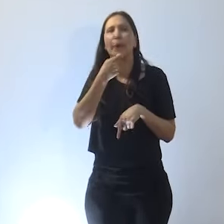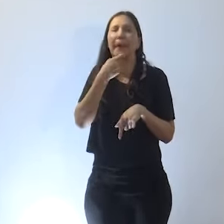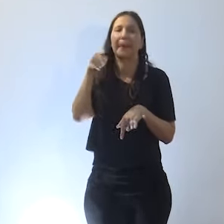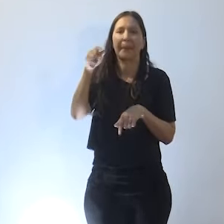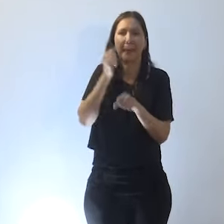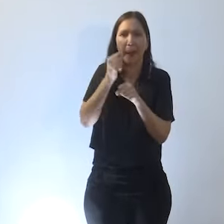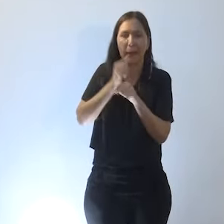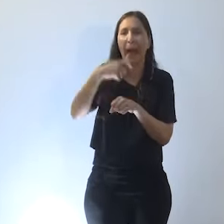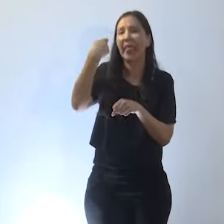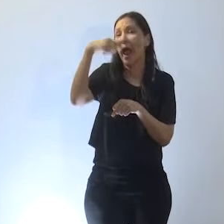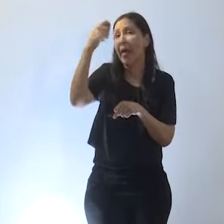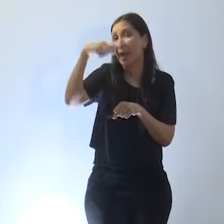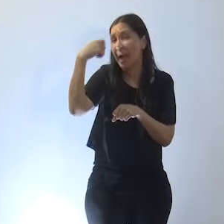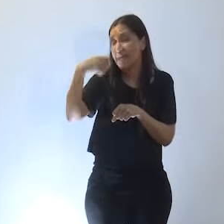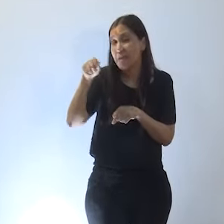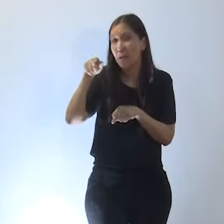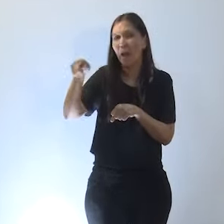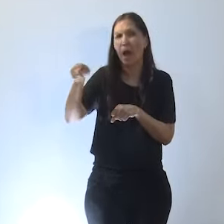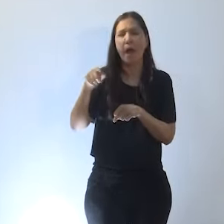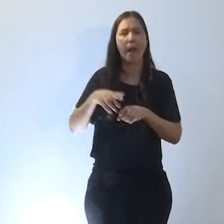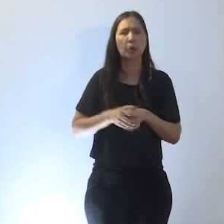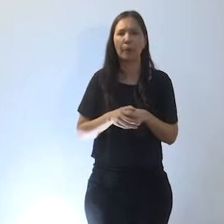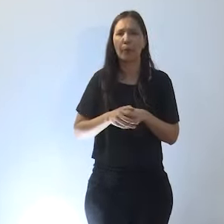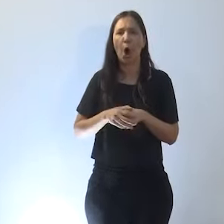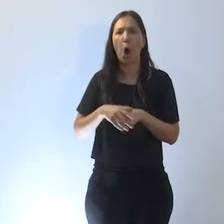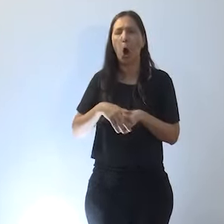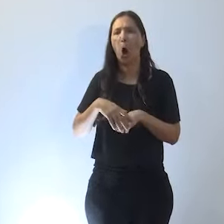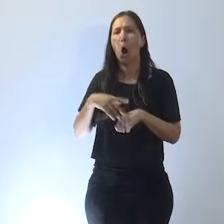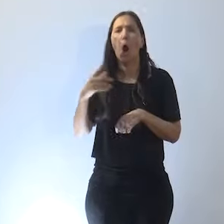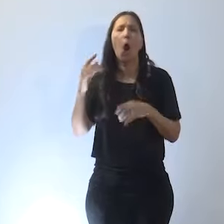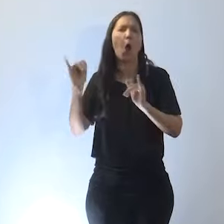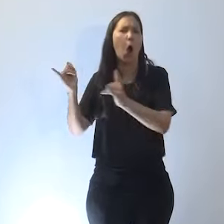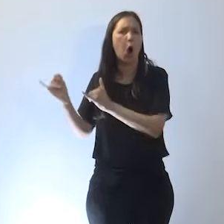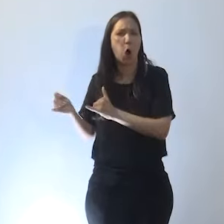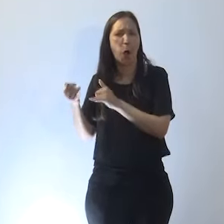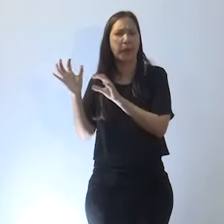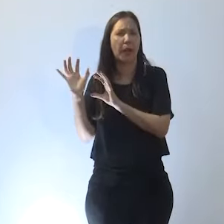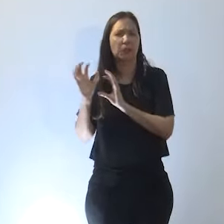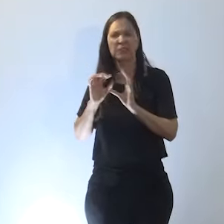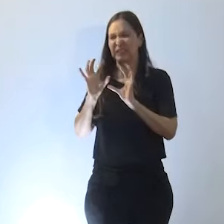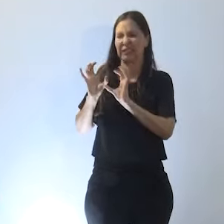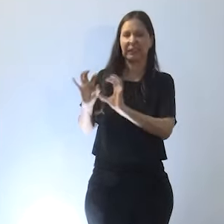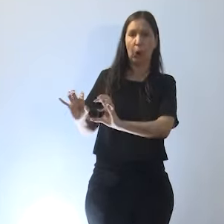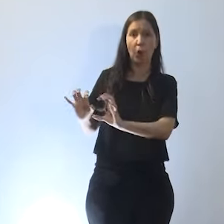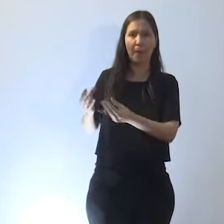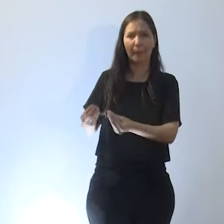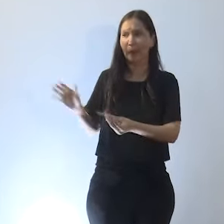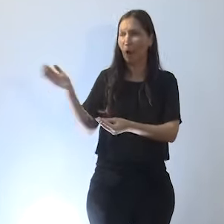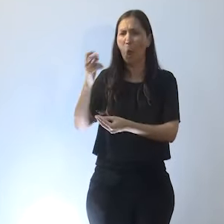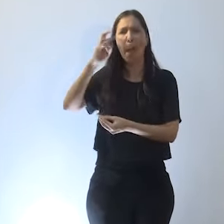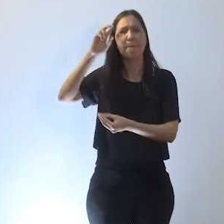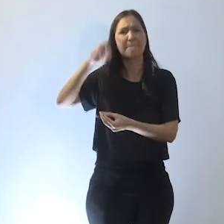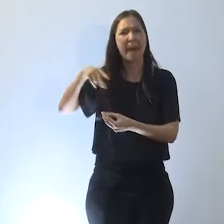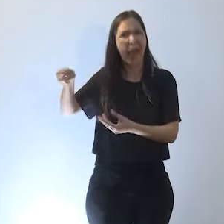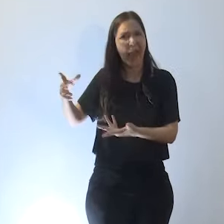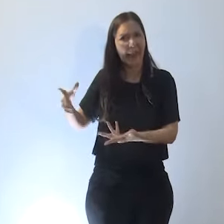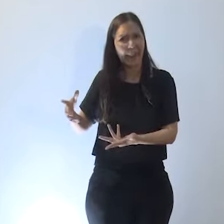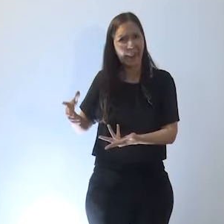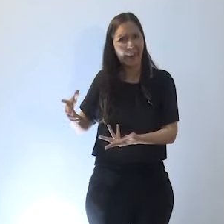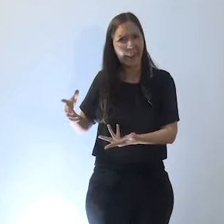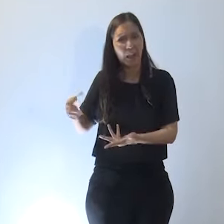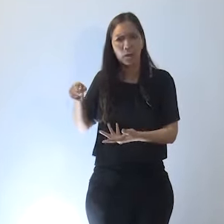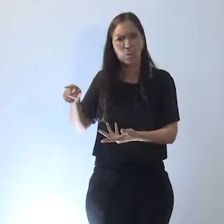alani está odiado con los pibes está odiado con los pibes Porque todos tienen planes y el pibe y no tiene nunca un oficial o